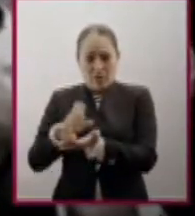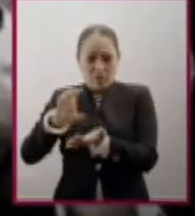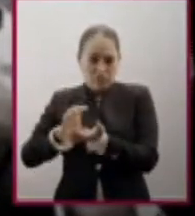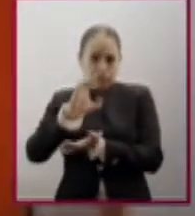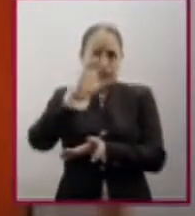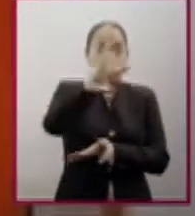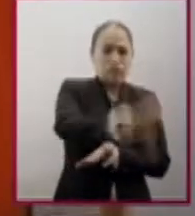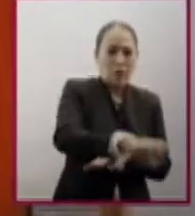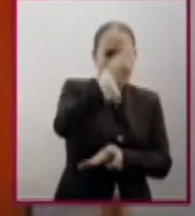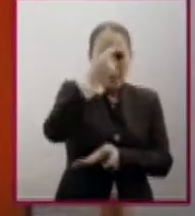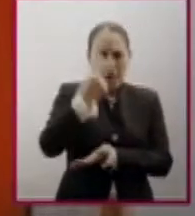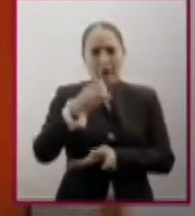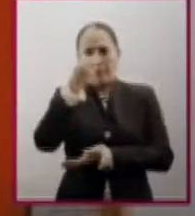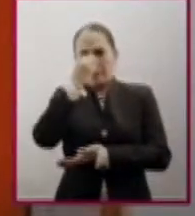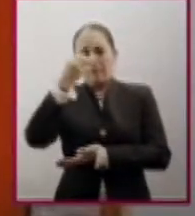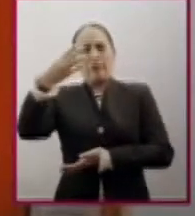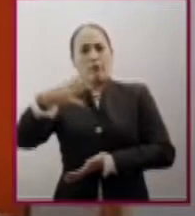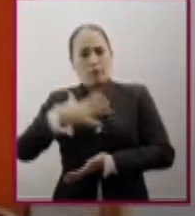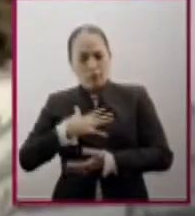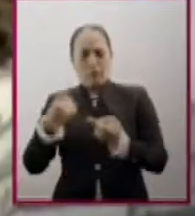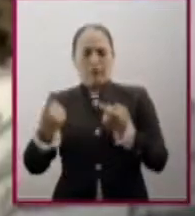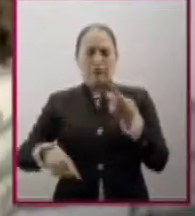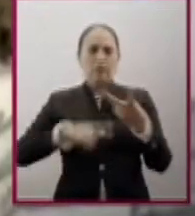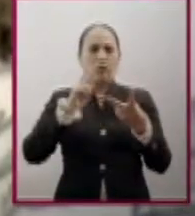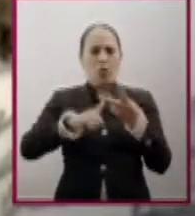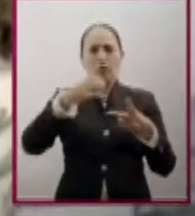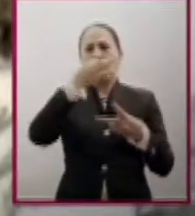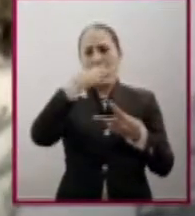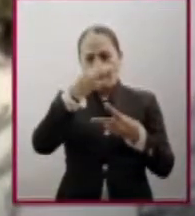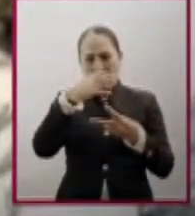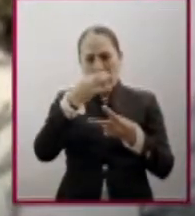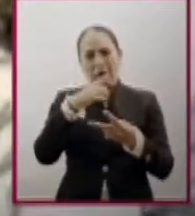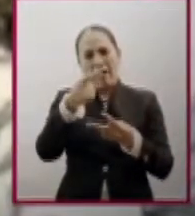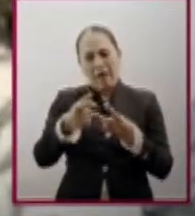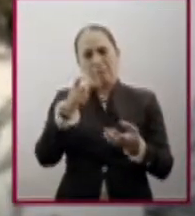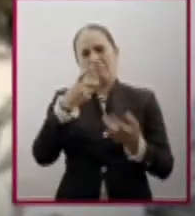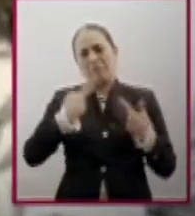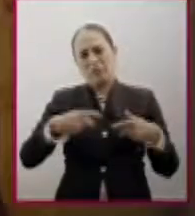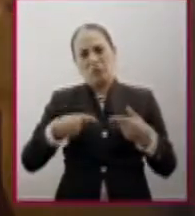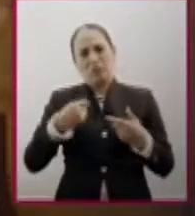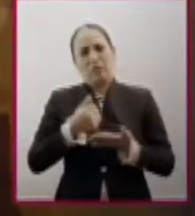lanzar una línea de perfumes y medicinas como remedios caseros.